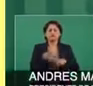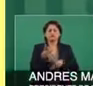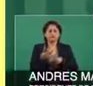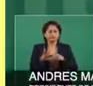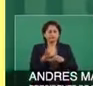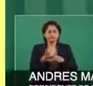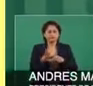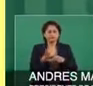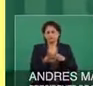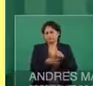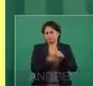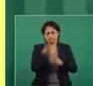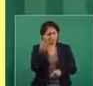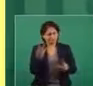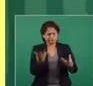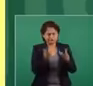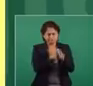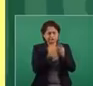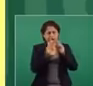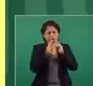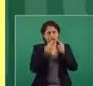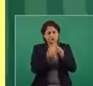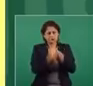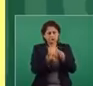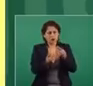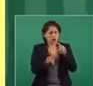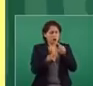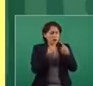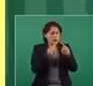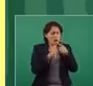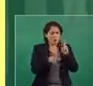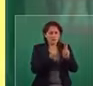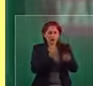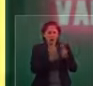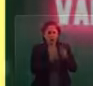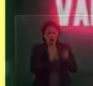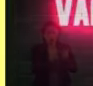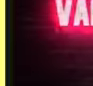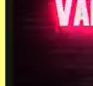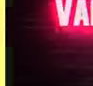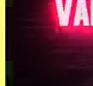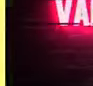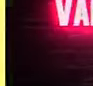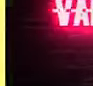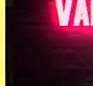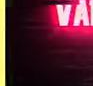desde el principio hicimos el compromiso de que no íbamos a cambiar las reglas.